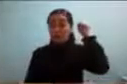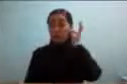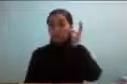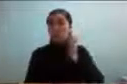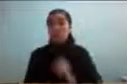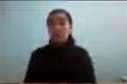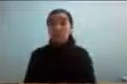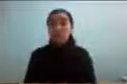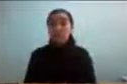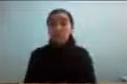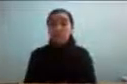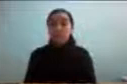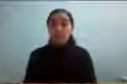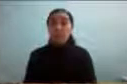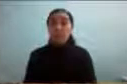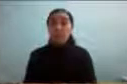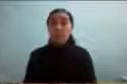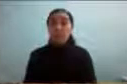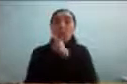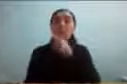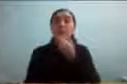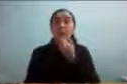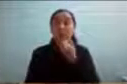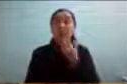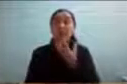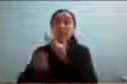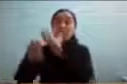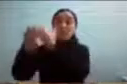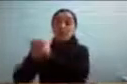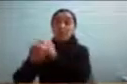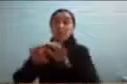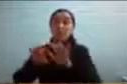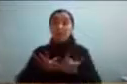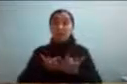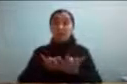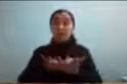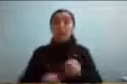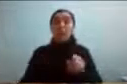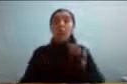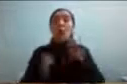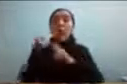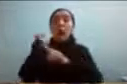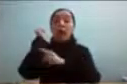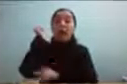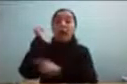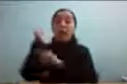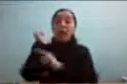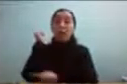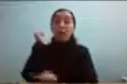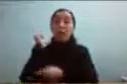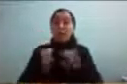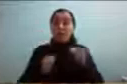y por último tuvimos una charla online con Claudio Pinto abogado de la Defensoría de la Discapacidad